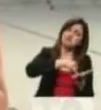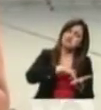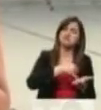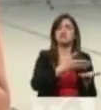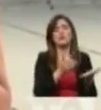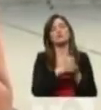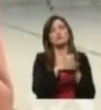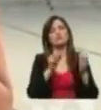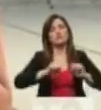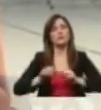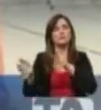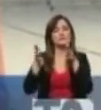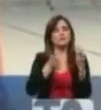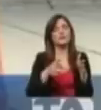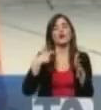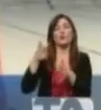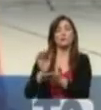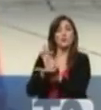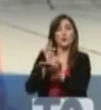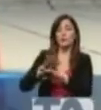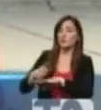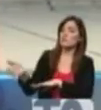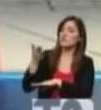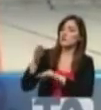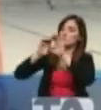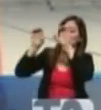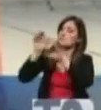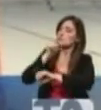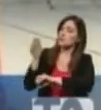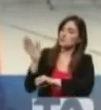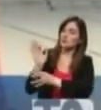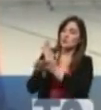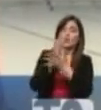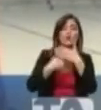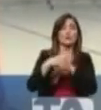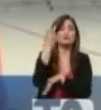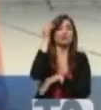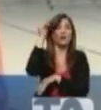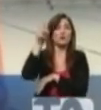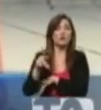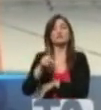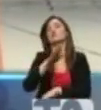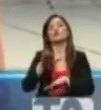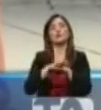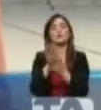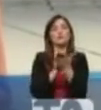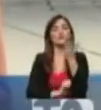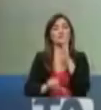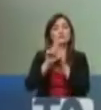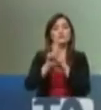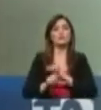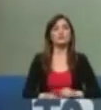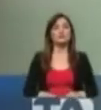la comisión de régimen económico, comparecieron los primeros actores privados, de un total de 12, que tienen sus puntos de vista respecto a este proyecto de